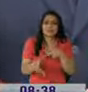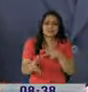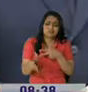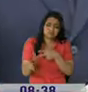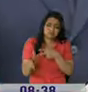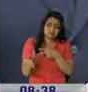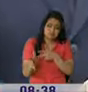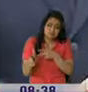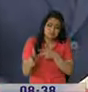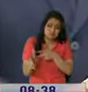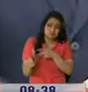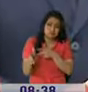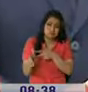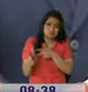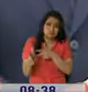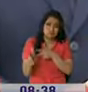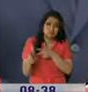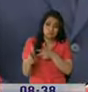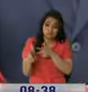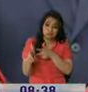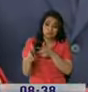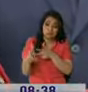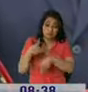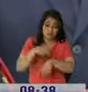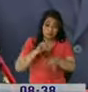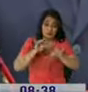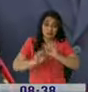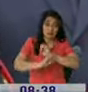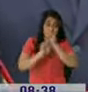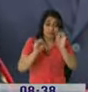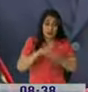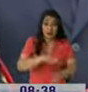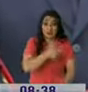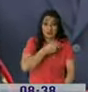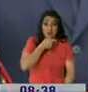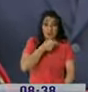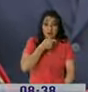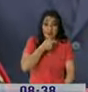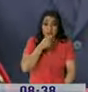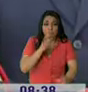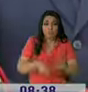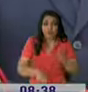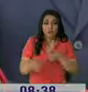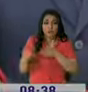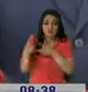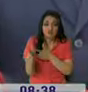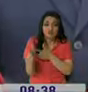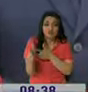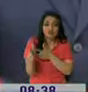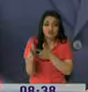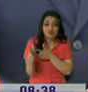Se queda atascado. Yo hace rato pude que venía a las 7 acá a la otra entrevista con el otro canal. Me quedé ahí atrás atascado,